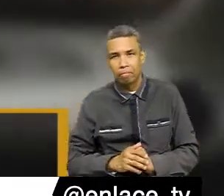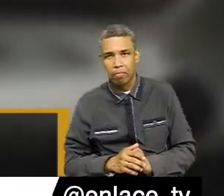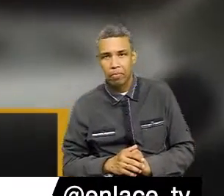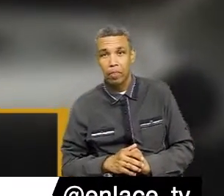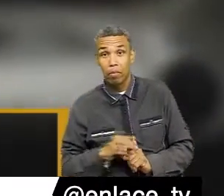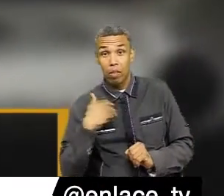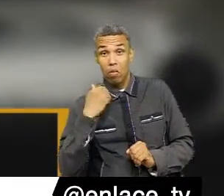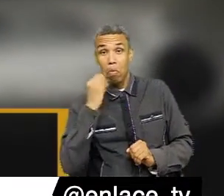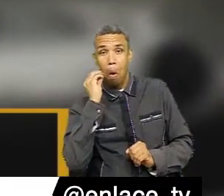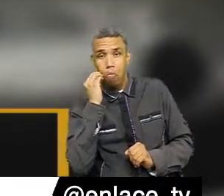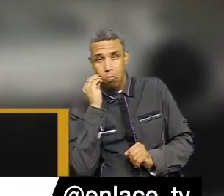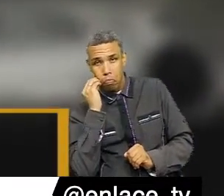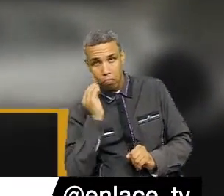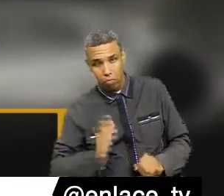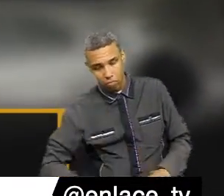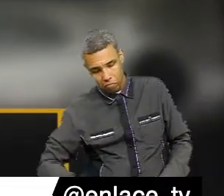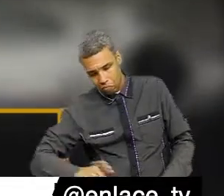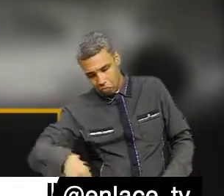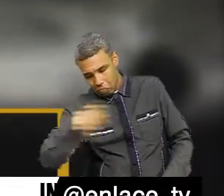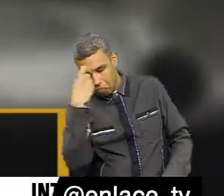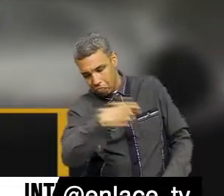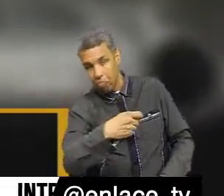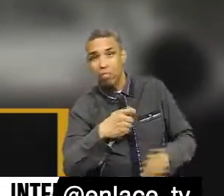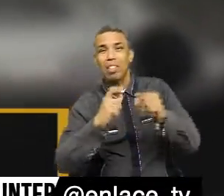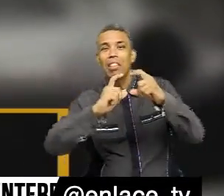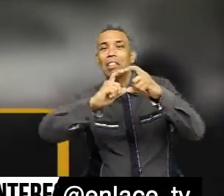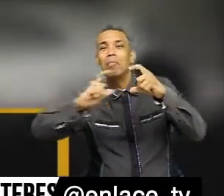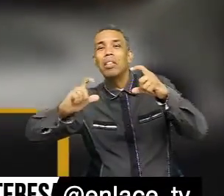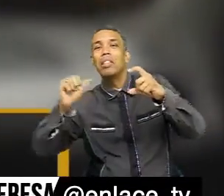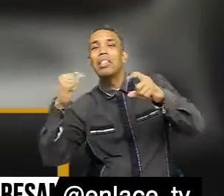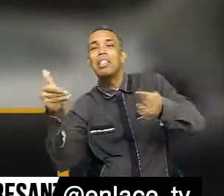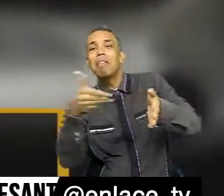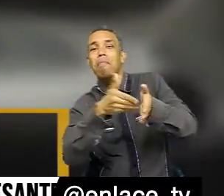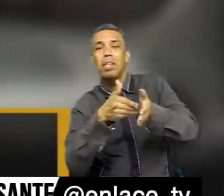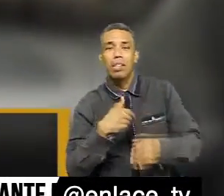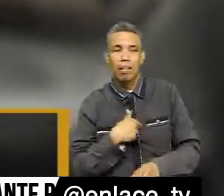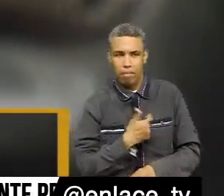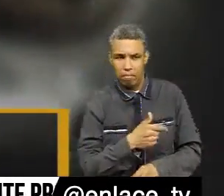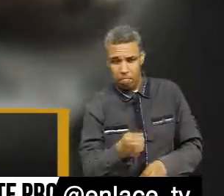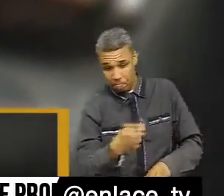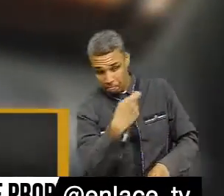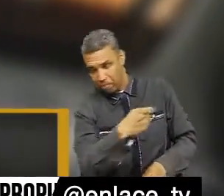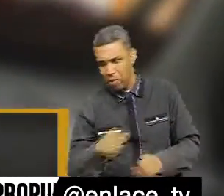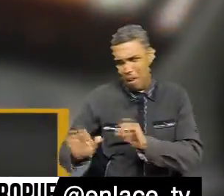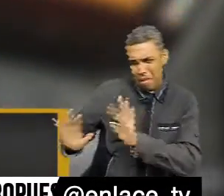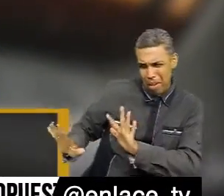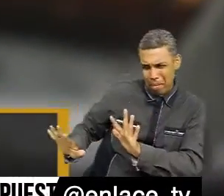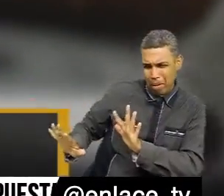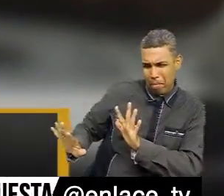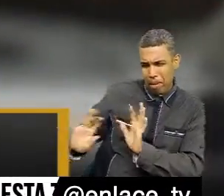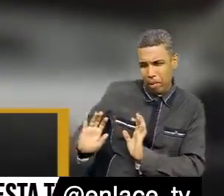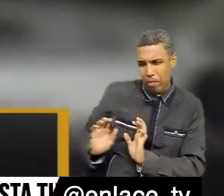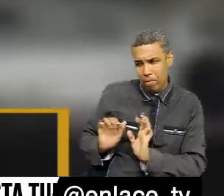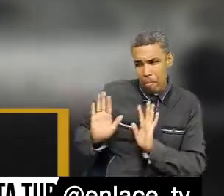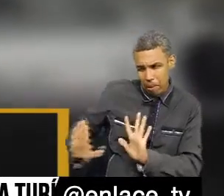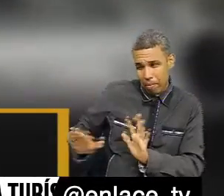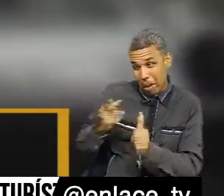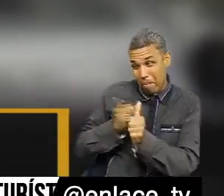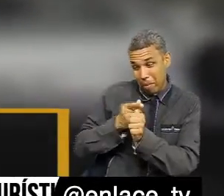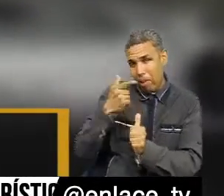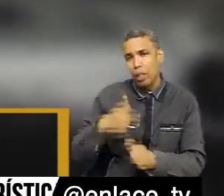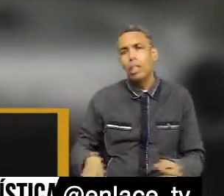un billete de 10.000. Él no cogió el billete. Llegamos al consultorio, de una vez nos azaró, que bájese rápido